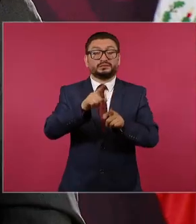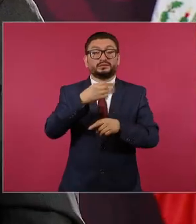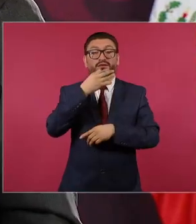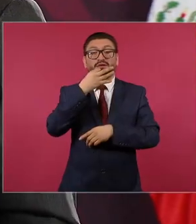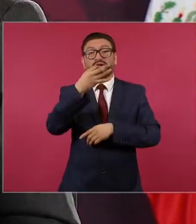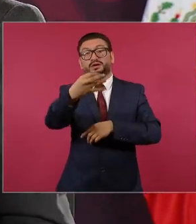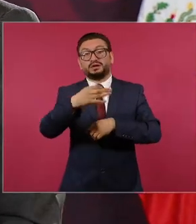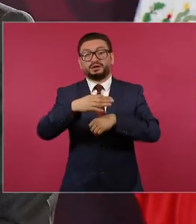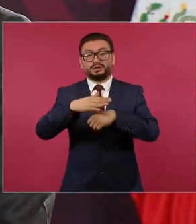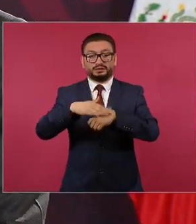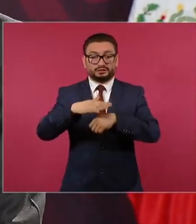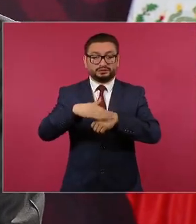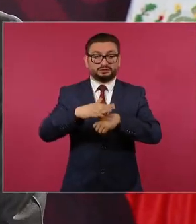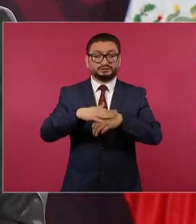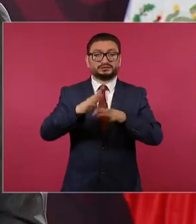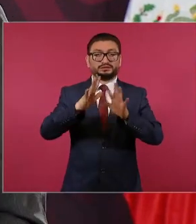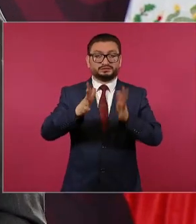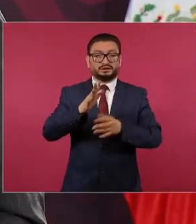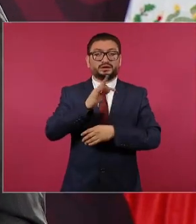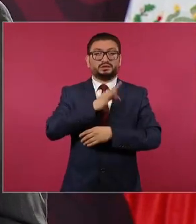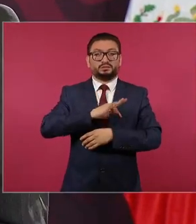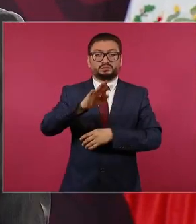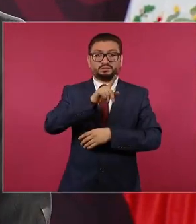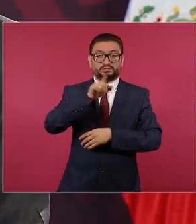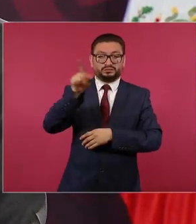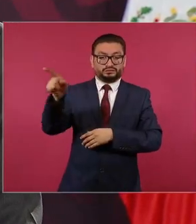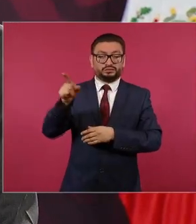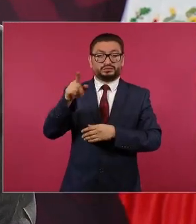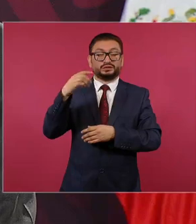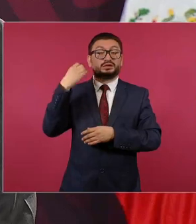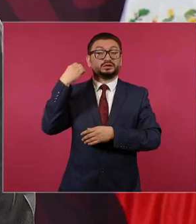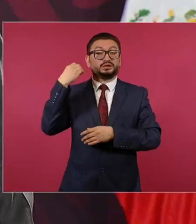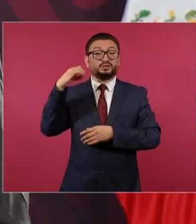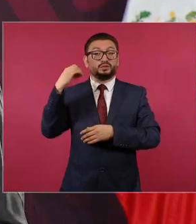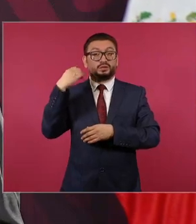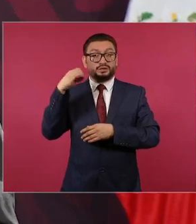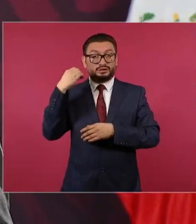decirles que ya se pueden ir de Oaxaca